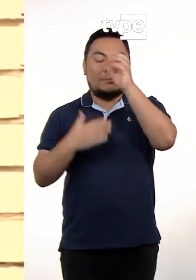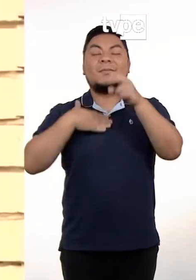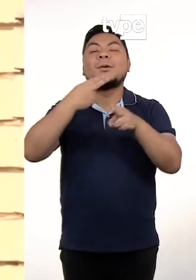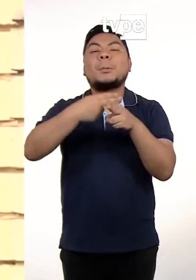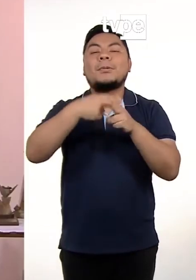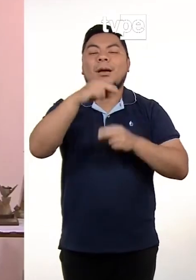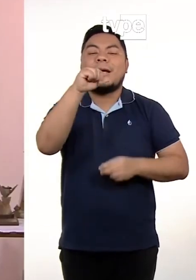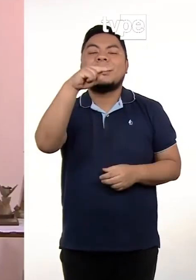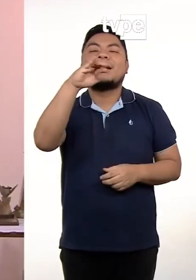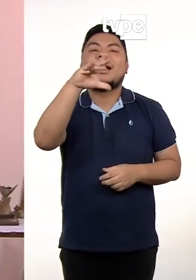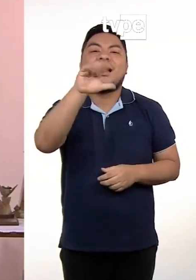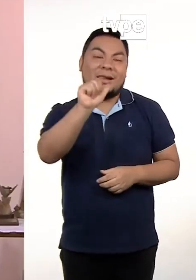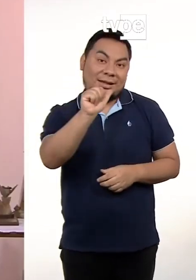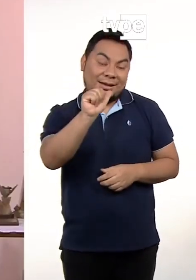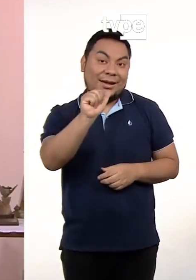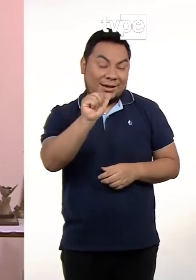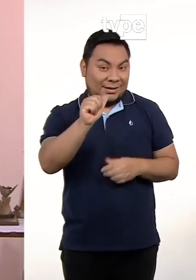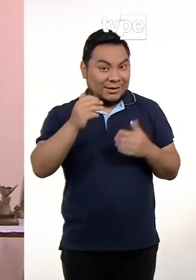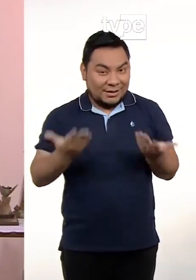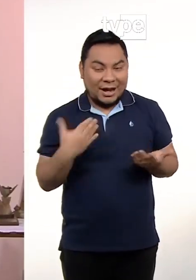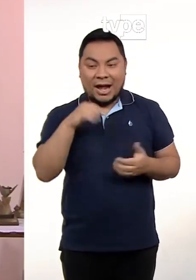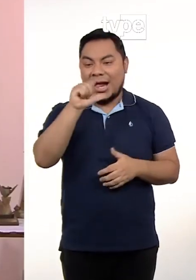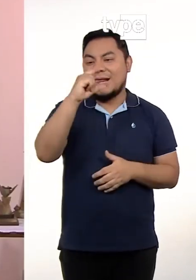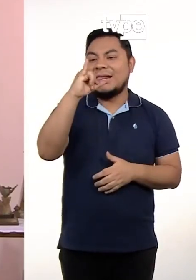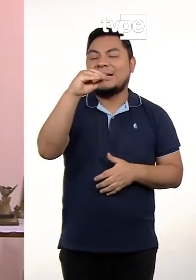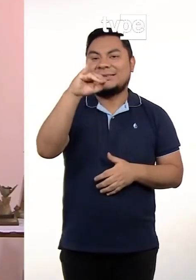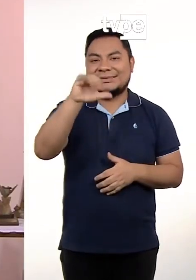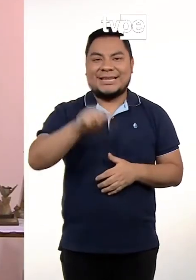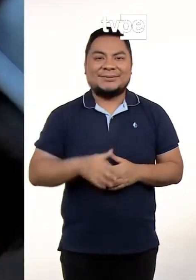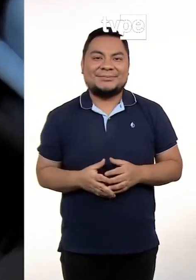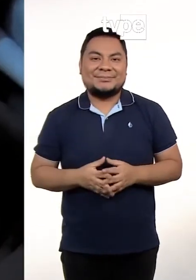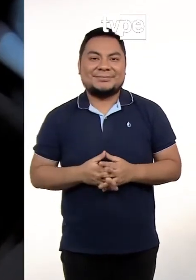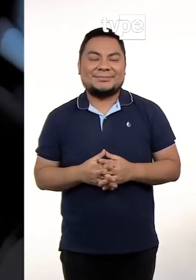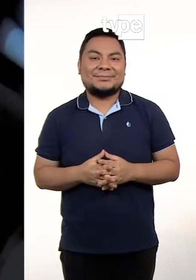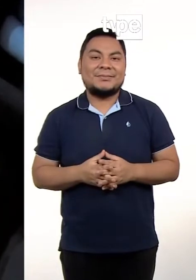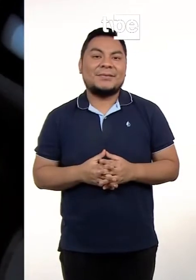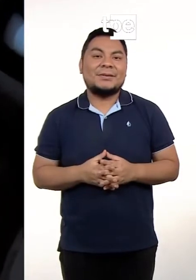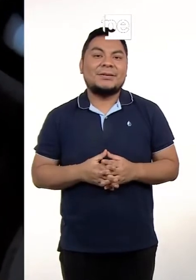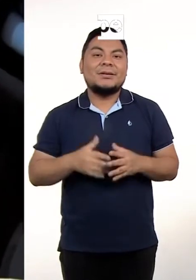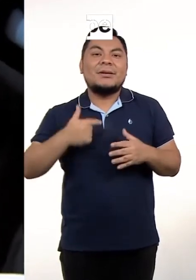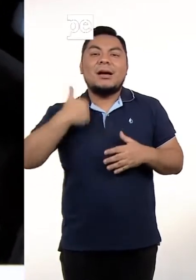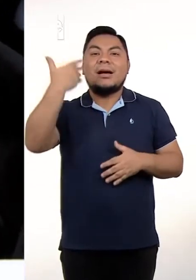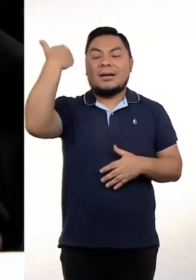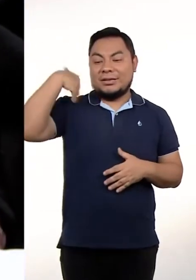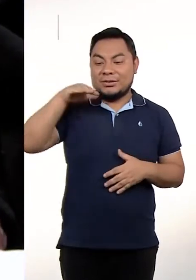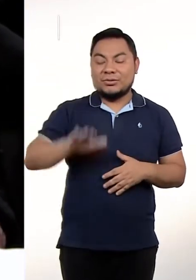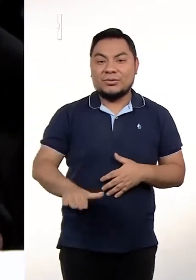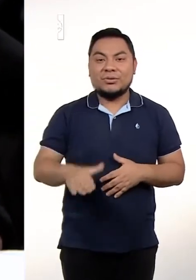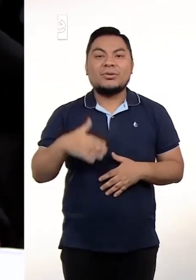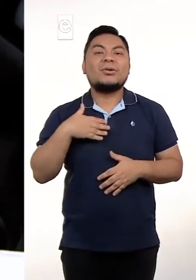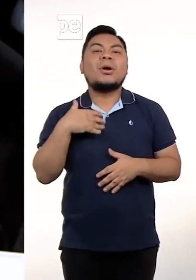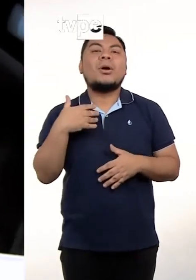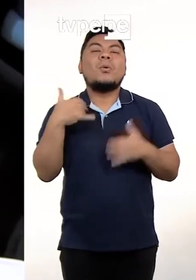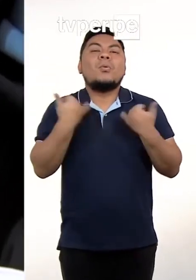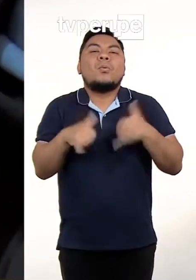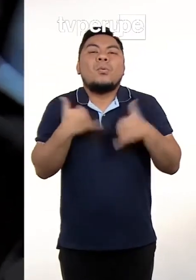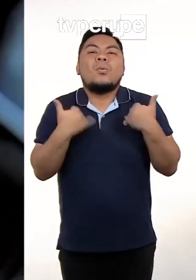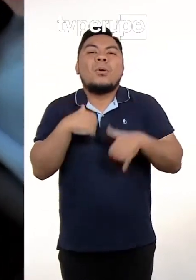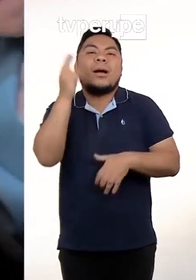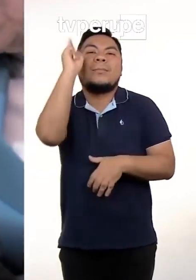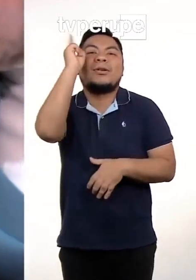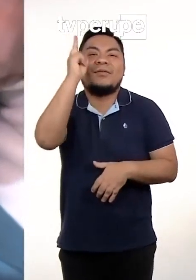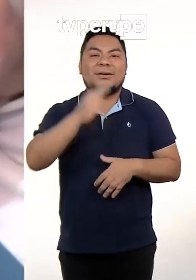Soy Angélica Victoria Gallirgos Tamariz de Arrieta. Desde chiquita jugaba yo a ser